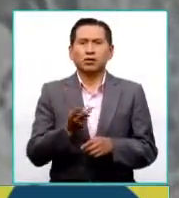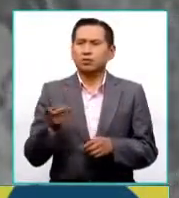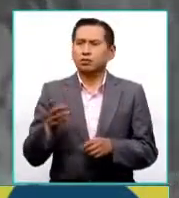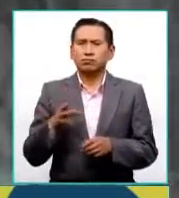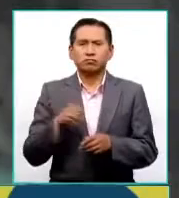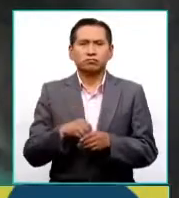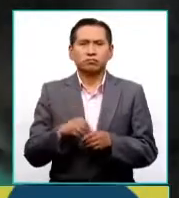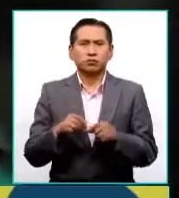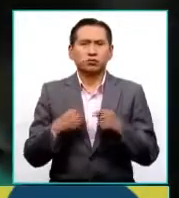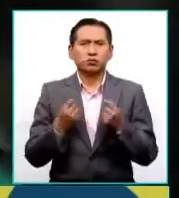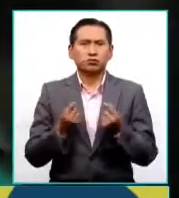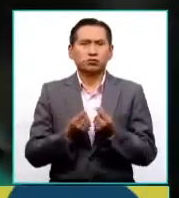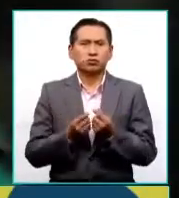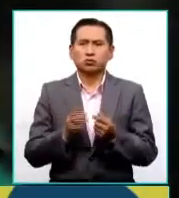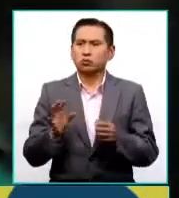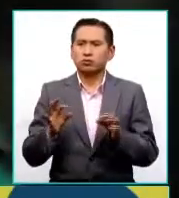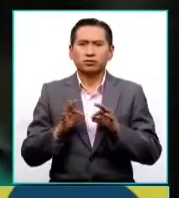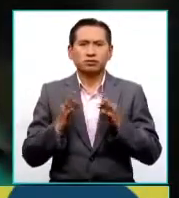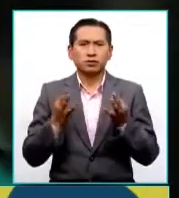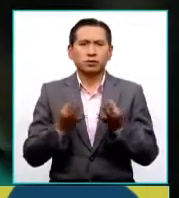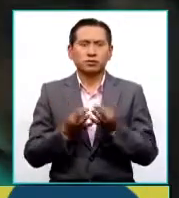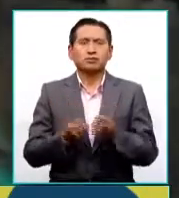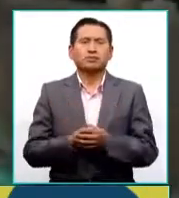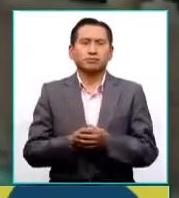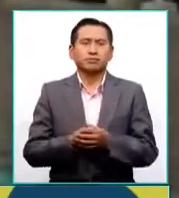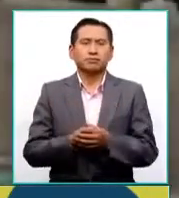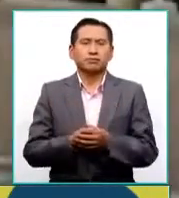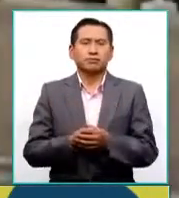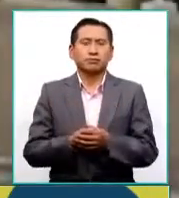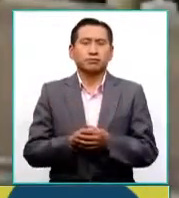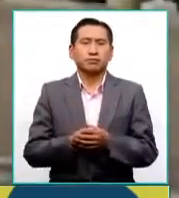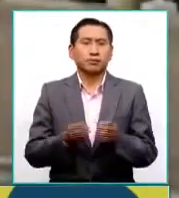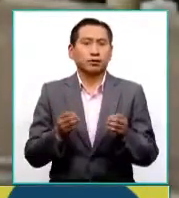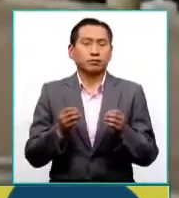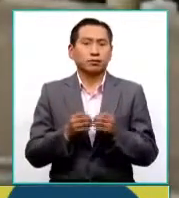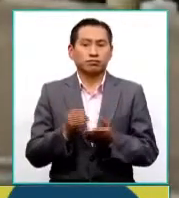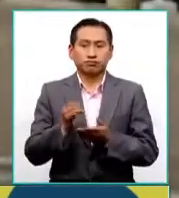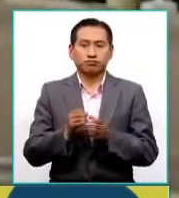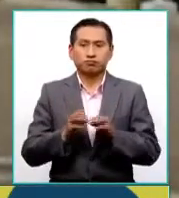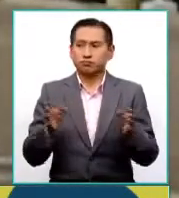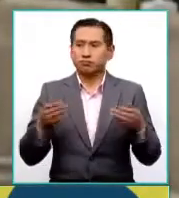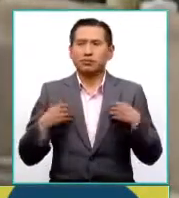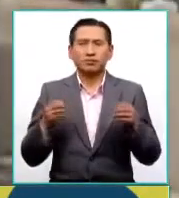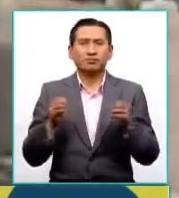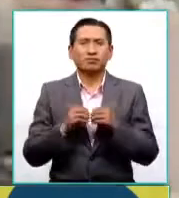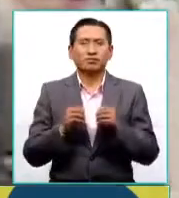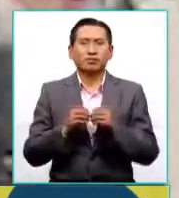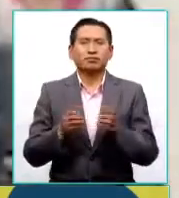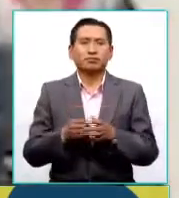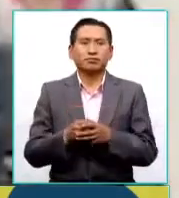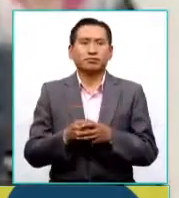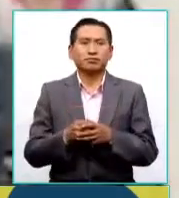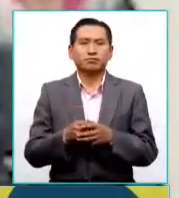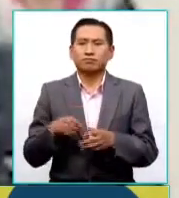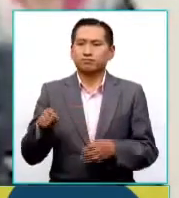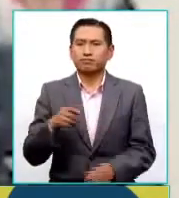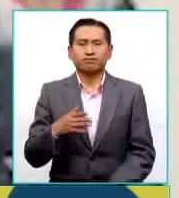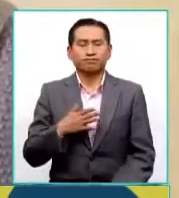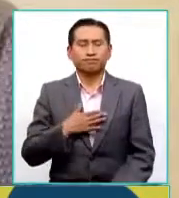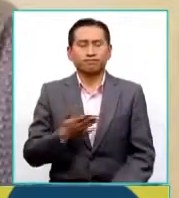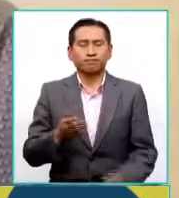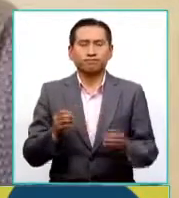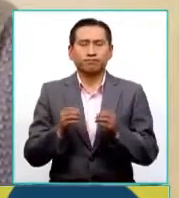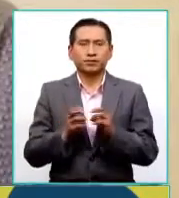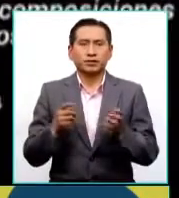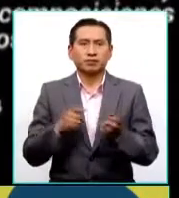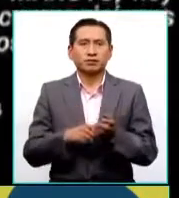esta banda y sus familiares más cercanos, y al mismo tiempo las redes se inundaron de condolencias